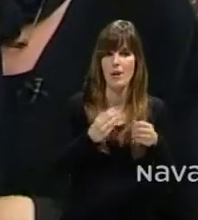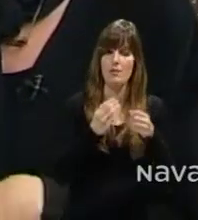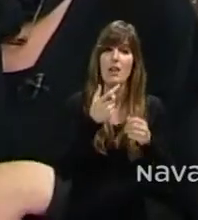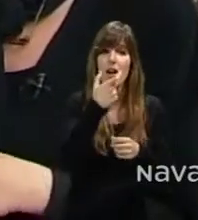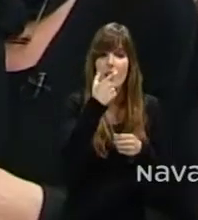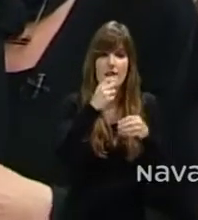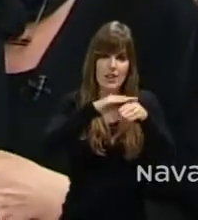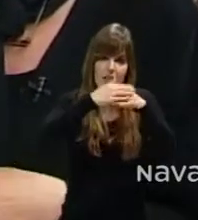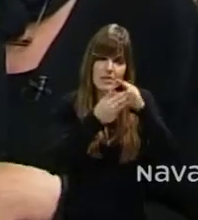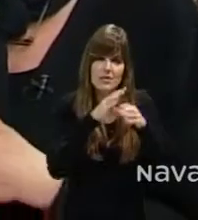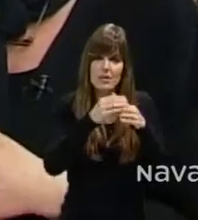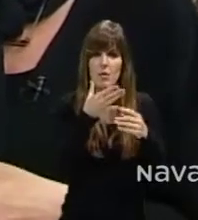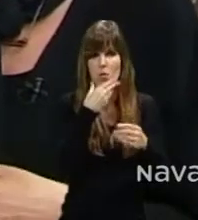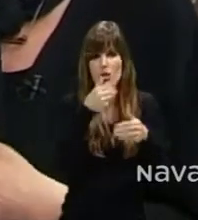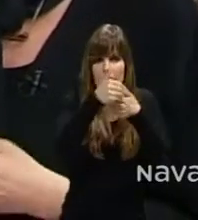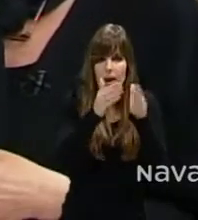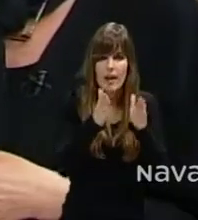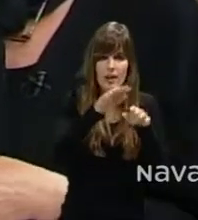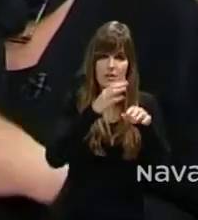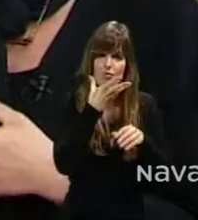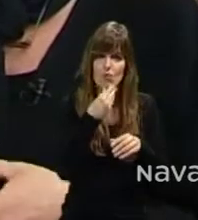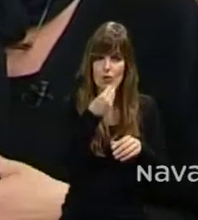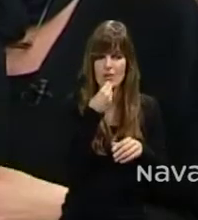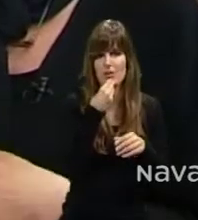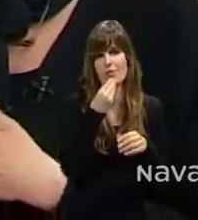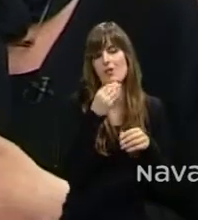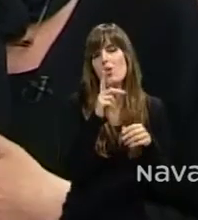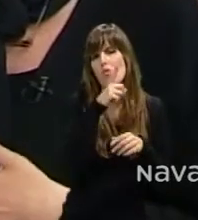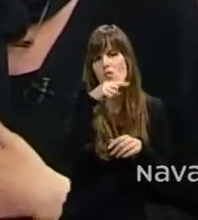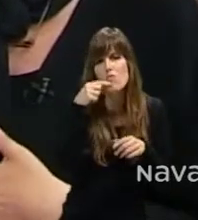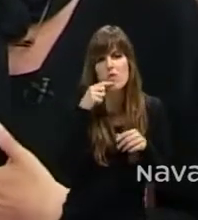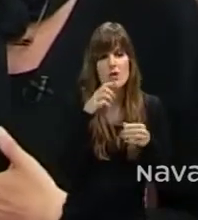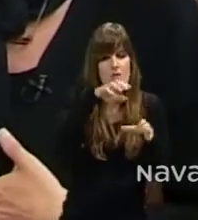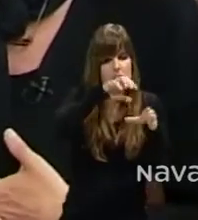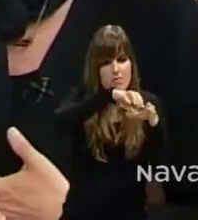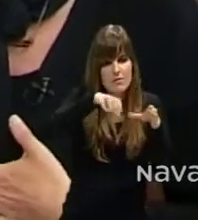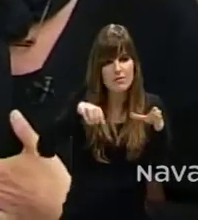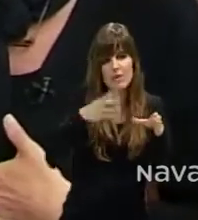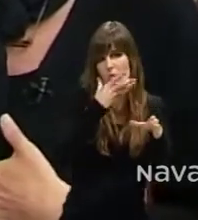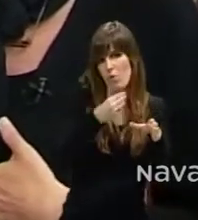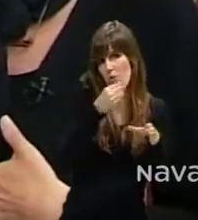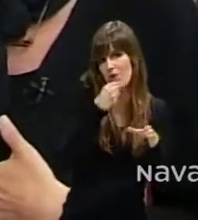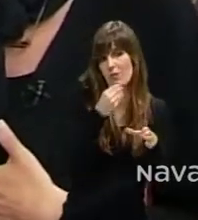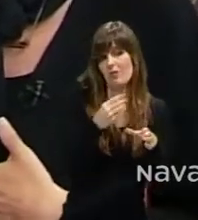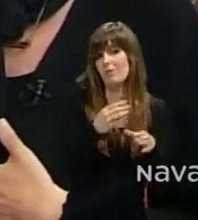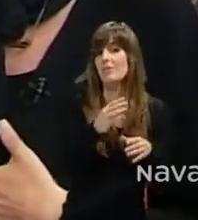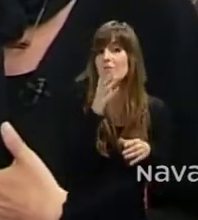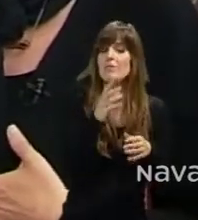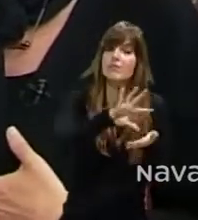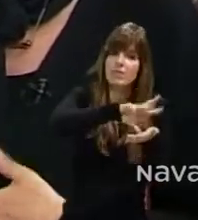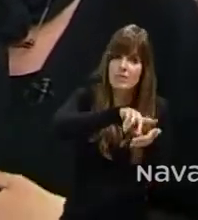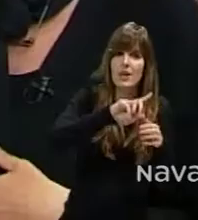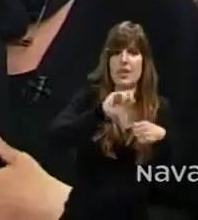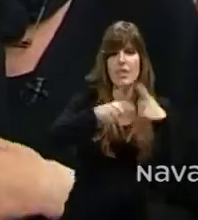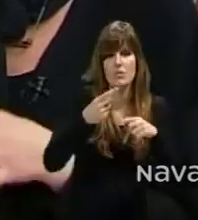las galletas, hacer cajitas para regalo, hacer mesas dulces, ¿vale? Todo lo que al final complementa a lo que es la repostería